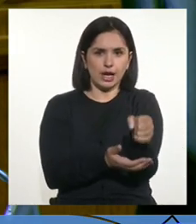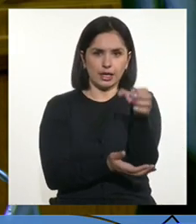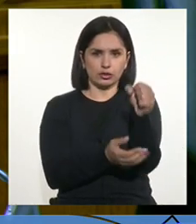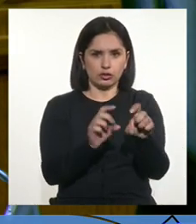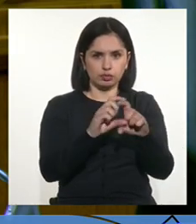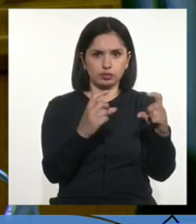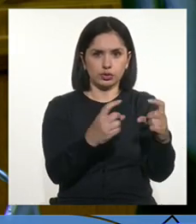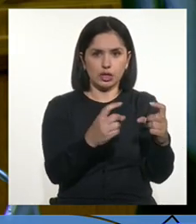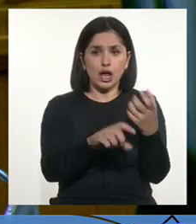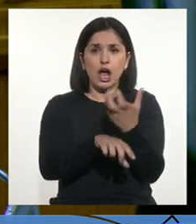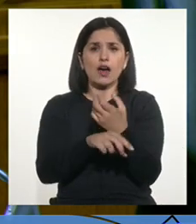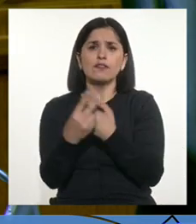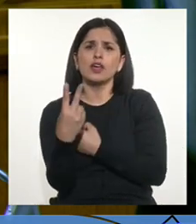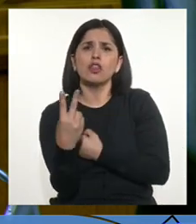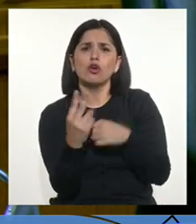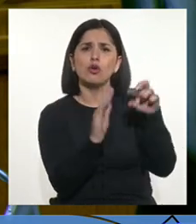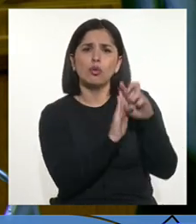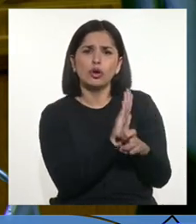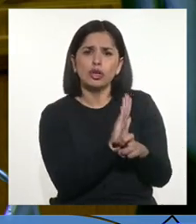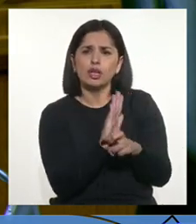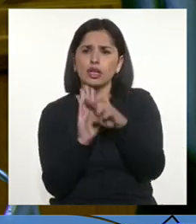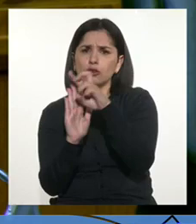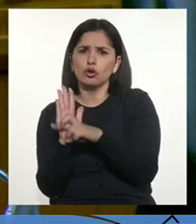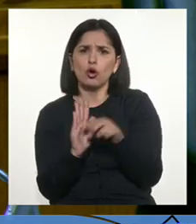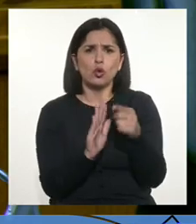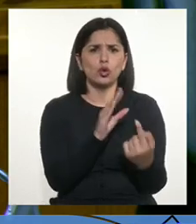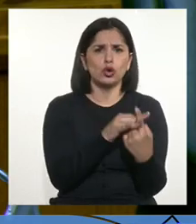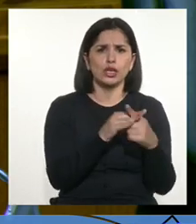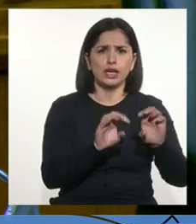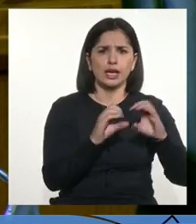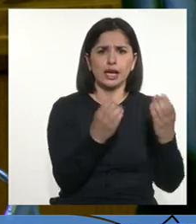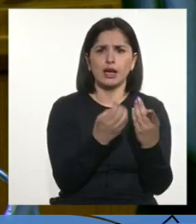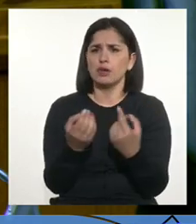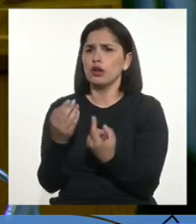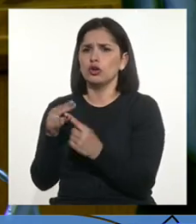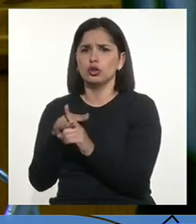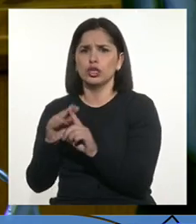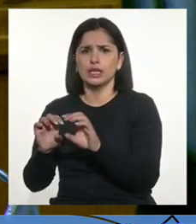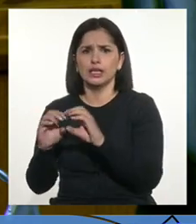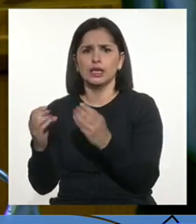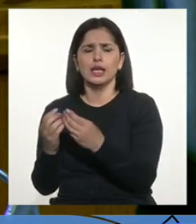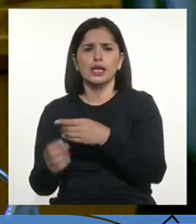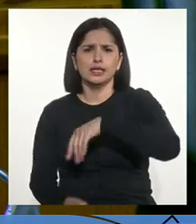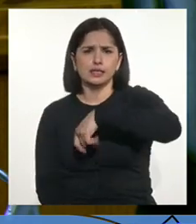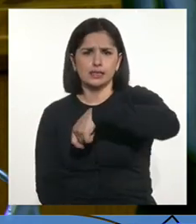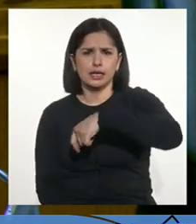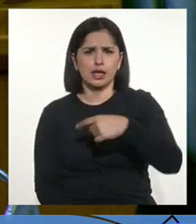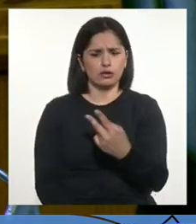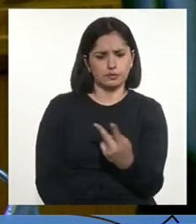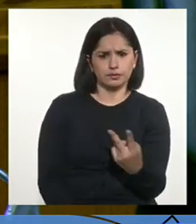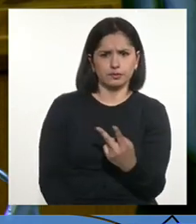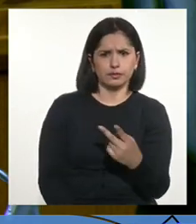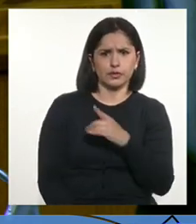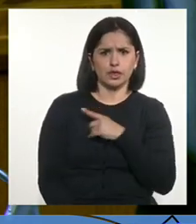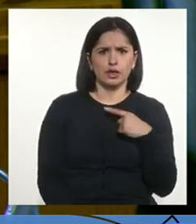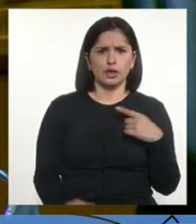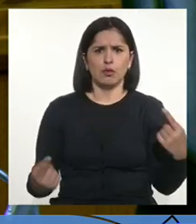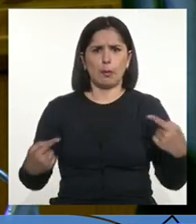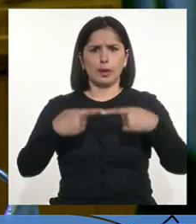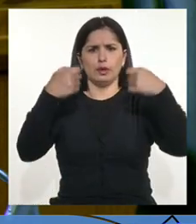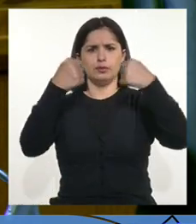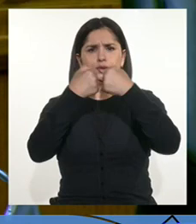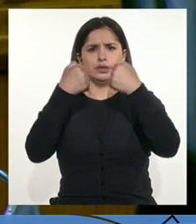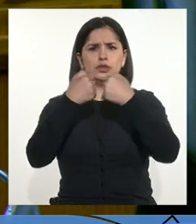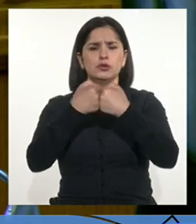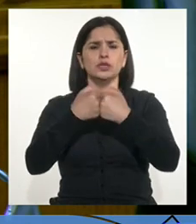había dos proyectos uno que venía a la cámara otro que venía el senado al mismo tiempo que terminaron colisionando en una comisión